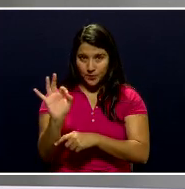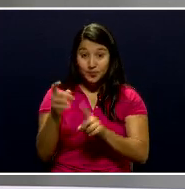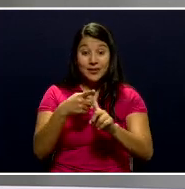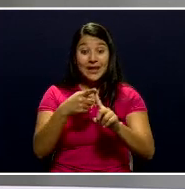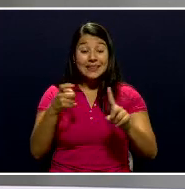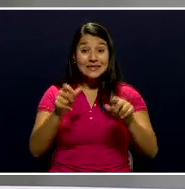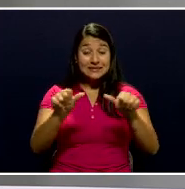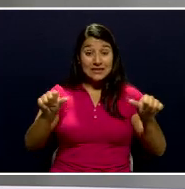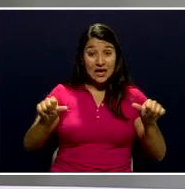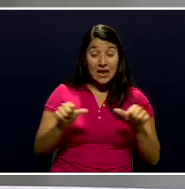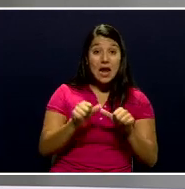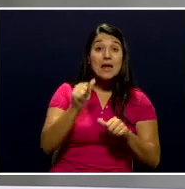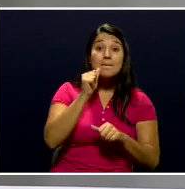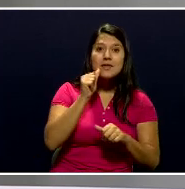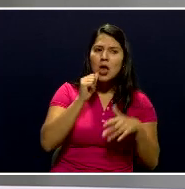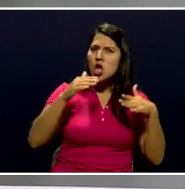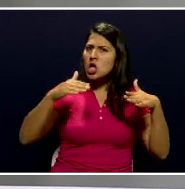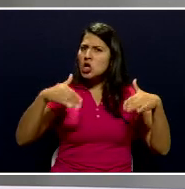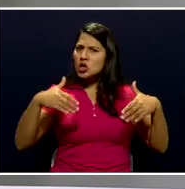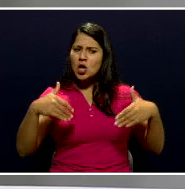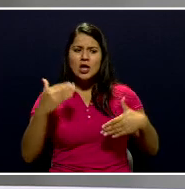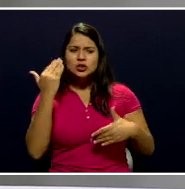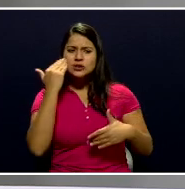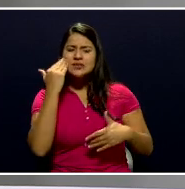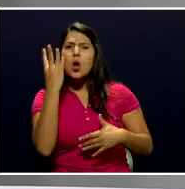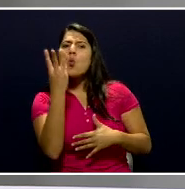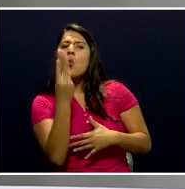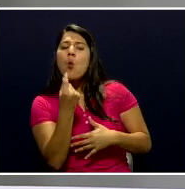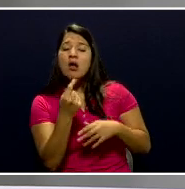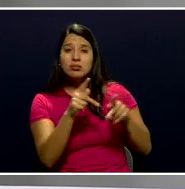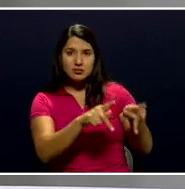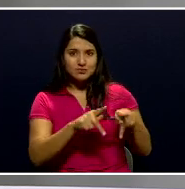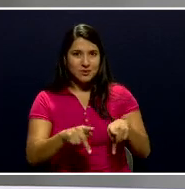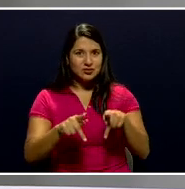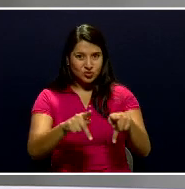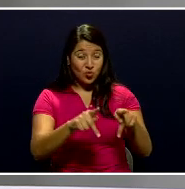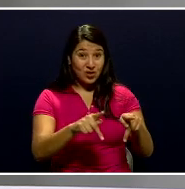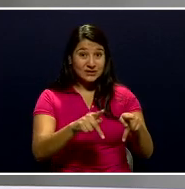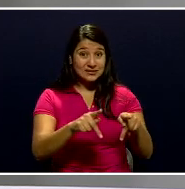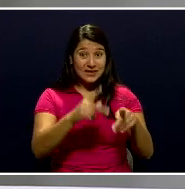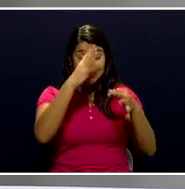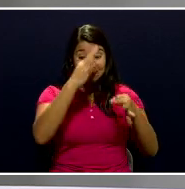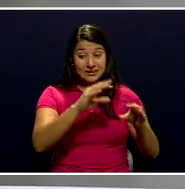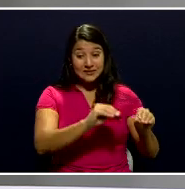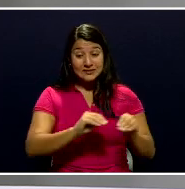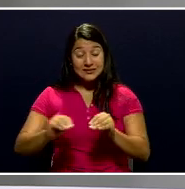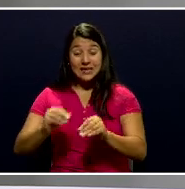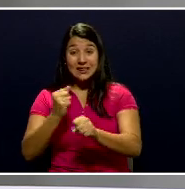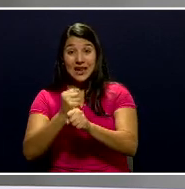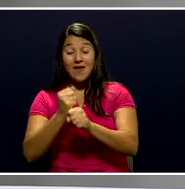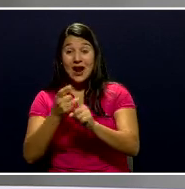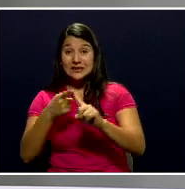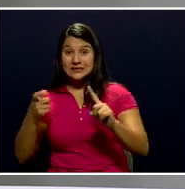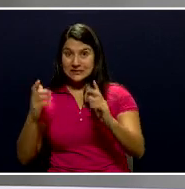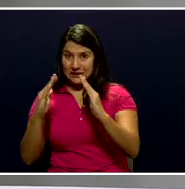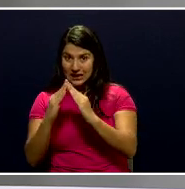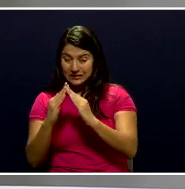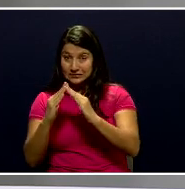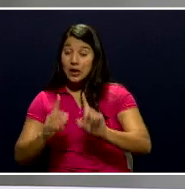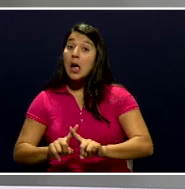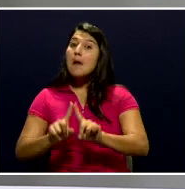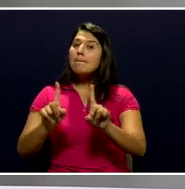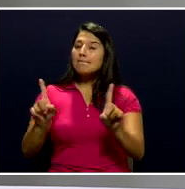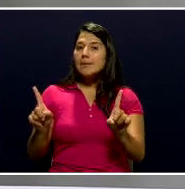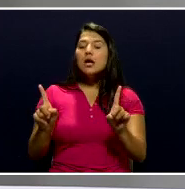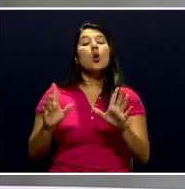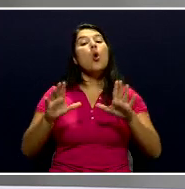sector privado aún no se ha contabilizado el total de personas que podrían estar teletrabajando. Sin embargo,